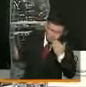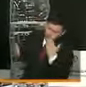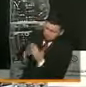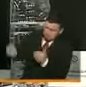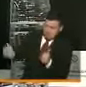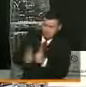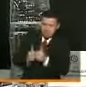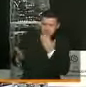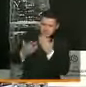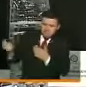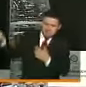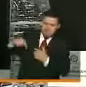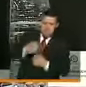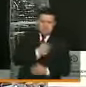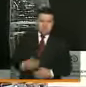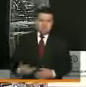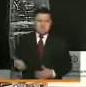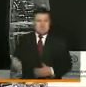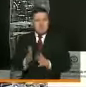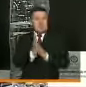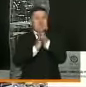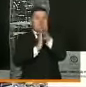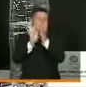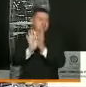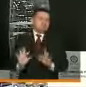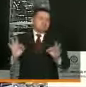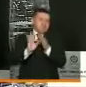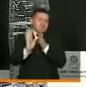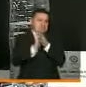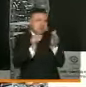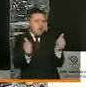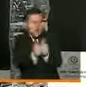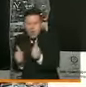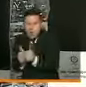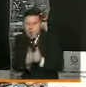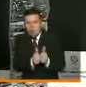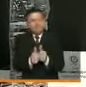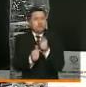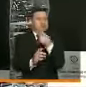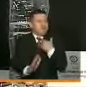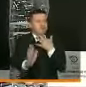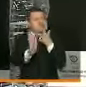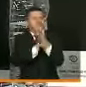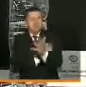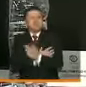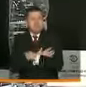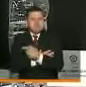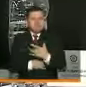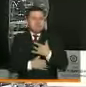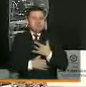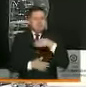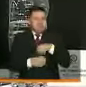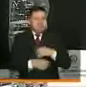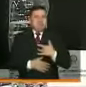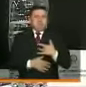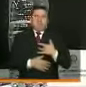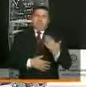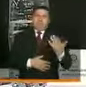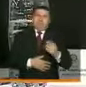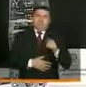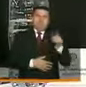el día de hoy fue un mensaje muy importante un mensaje de acompañamiento un mensaje que les hizo sentir que